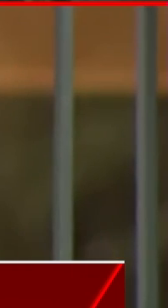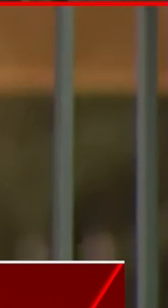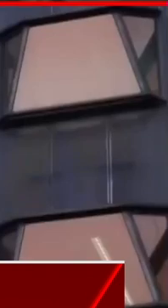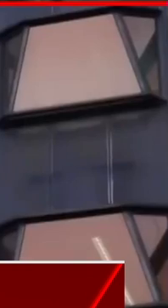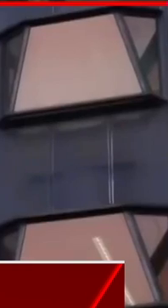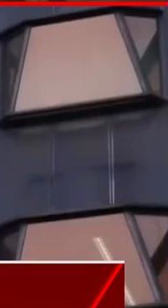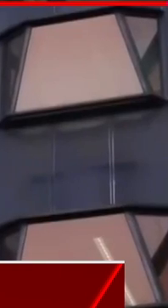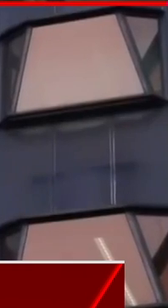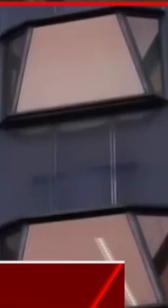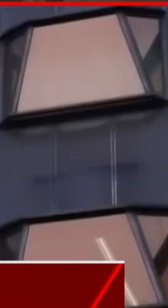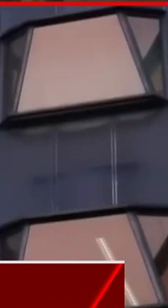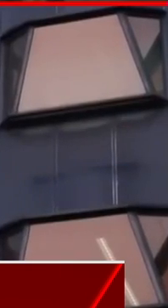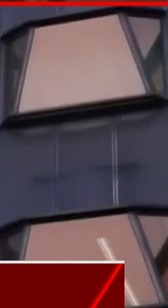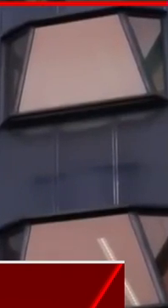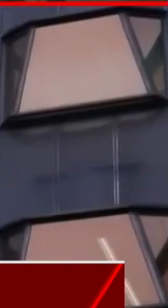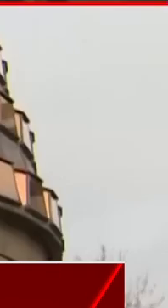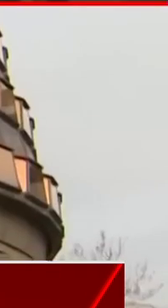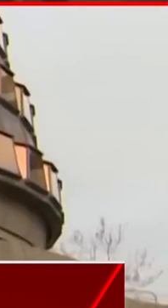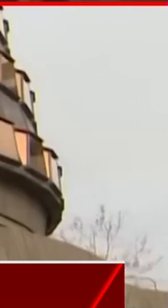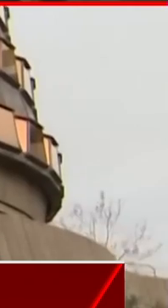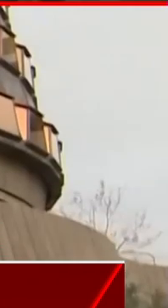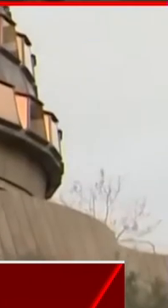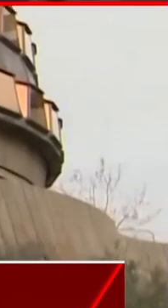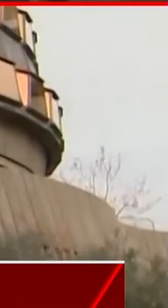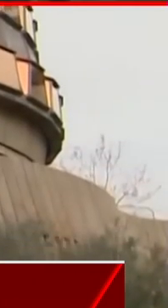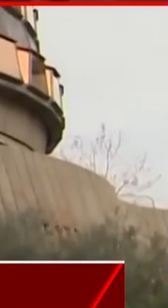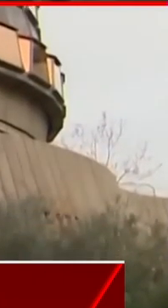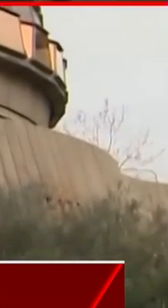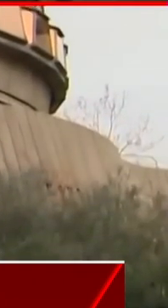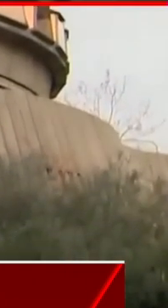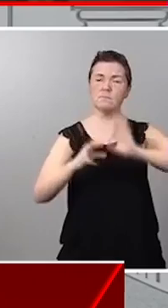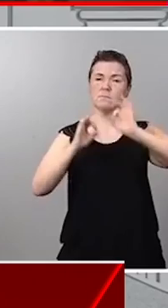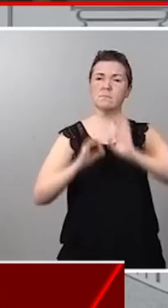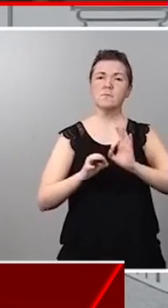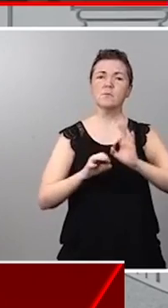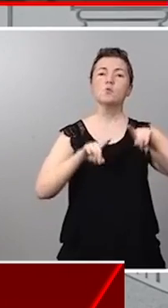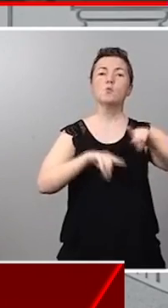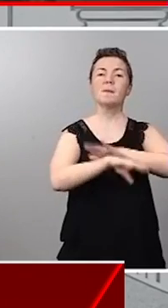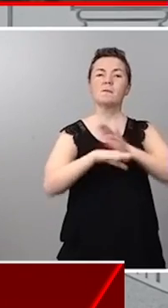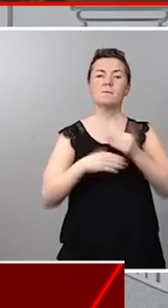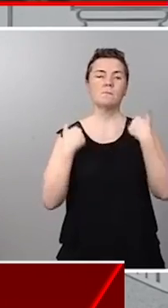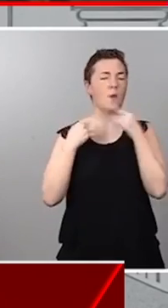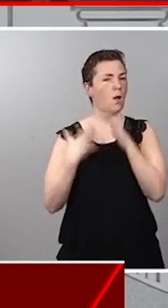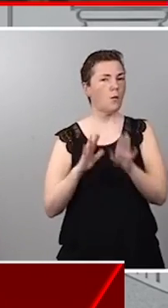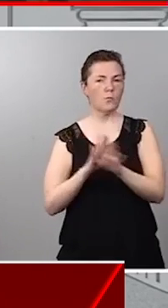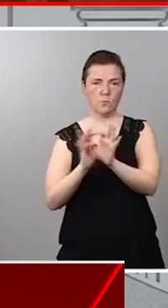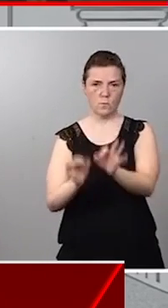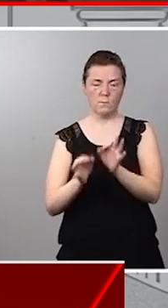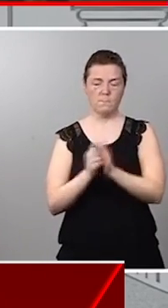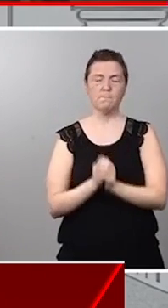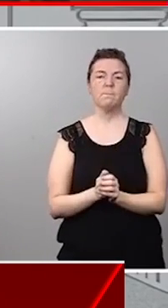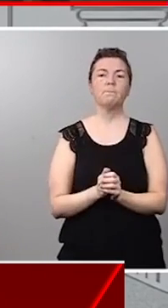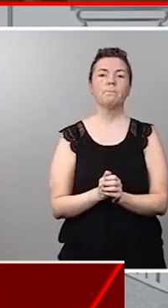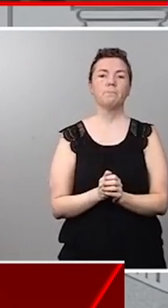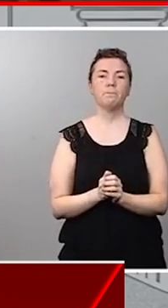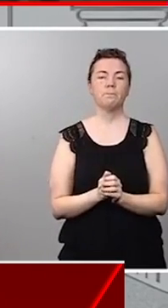volver a proponer este asalto al Poder Judicial, pero ya no va a ser por vía de enmienda. Ahora va a ser o a través de una proposición de ley